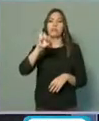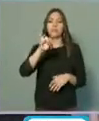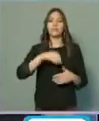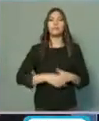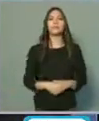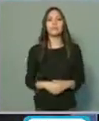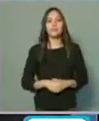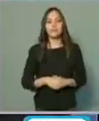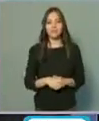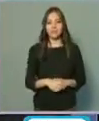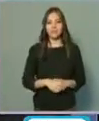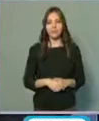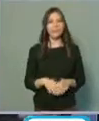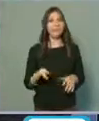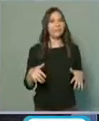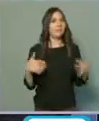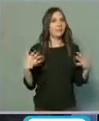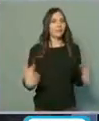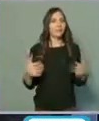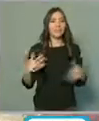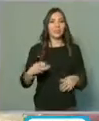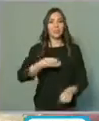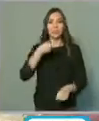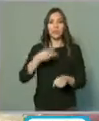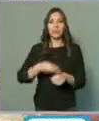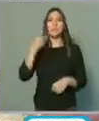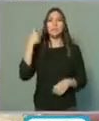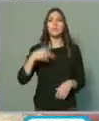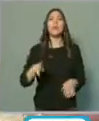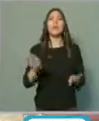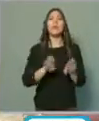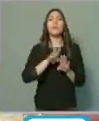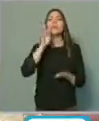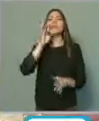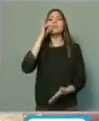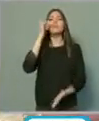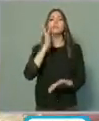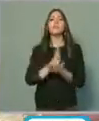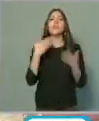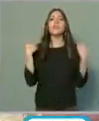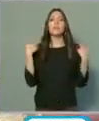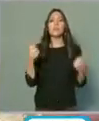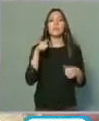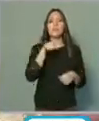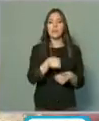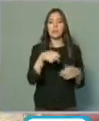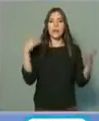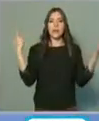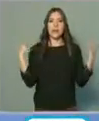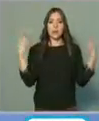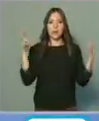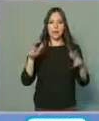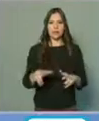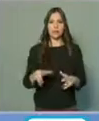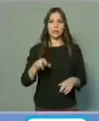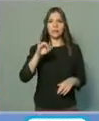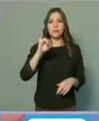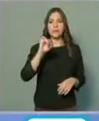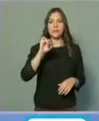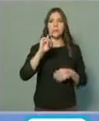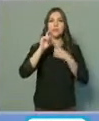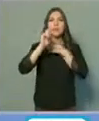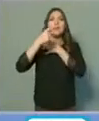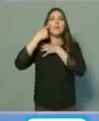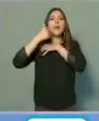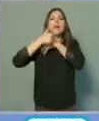Intensos. Intensos, de verdad. Oye, pero ¿cómo te puedes dar cuenta que si esta figura, este maestro, es el que te va